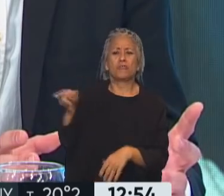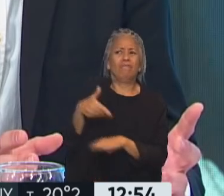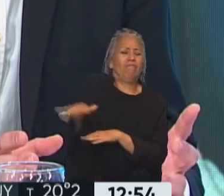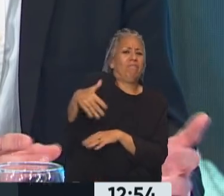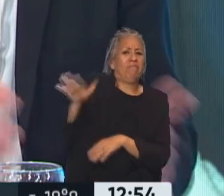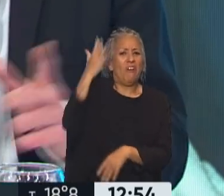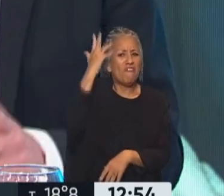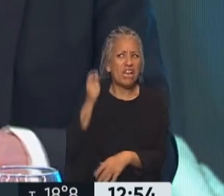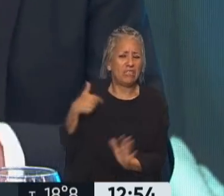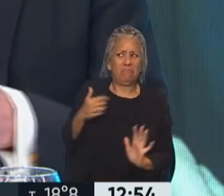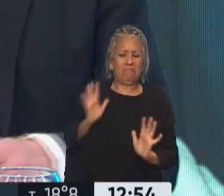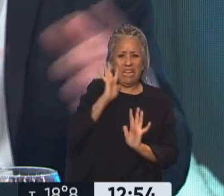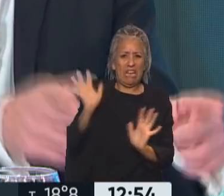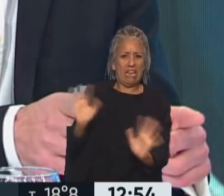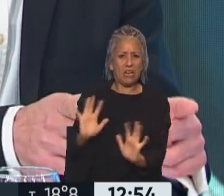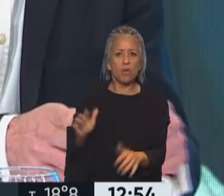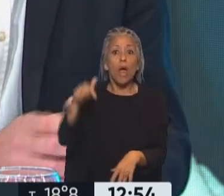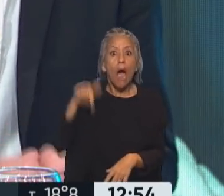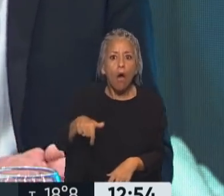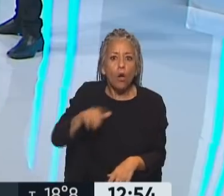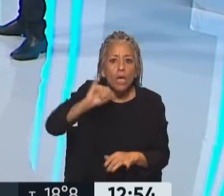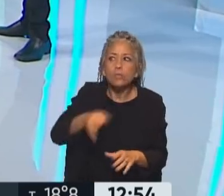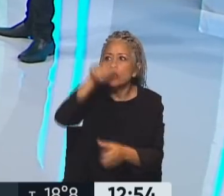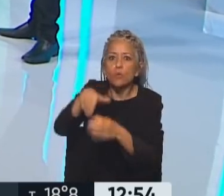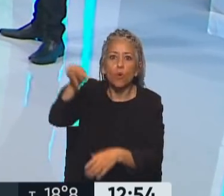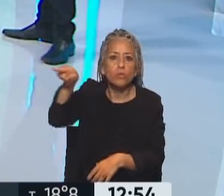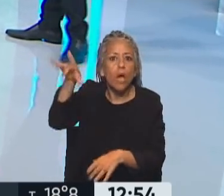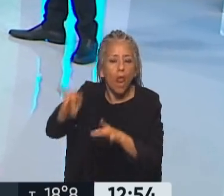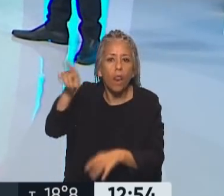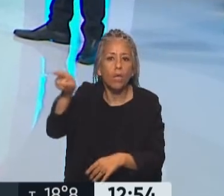me identifico, ahora están votando con ellos. Bien, así están las cosas en Francia.